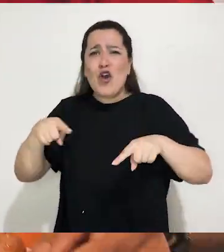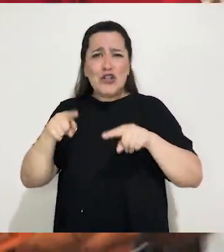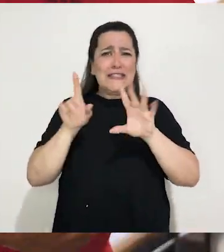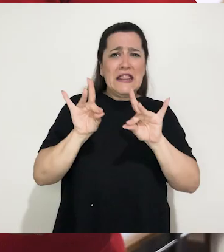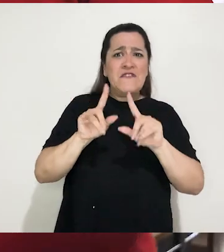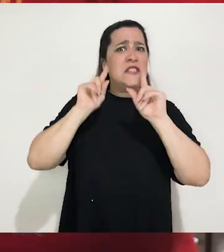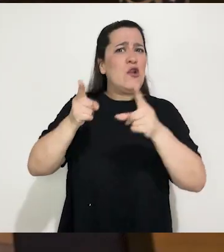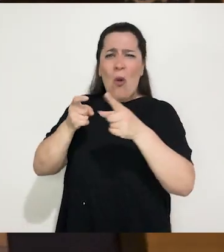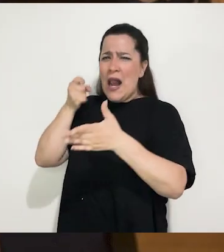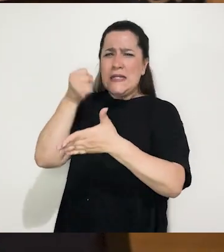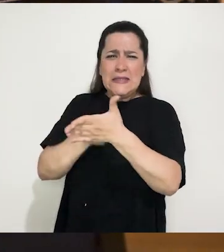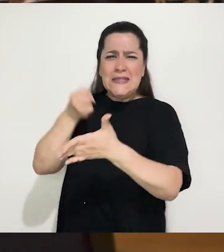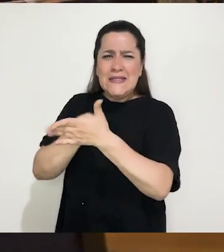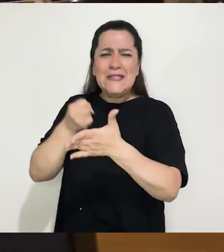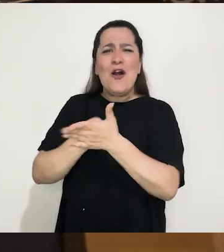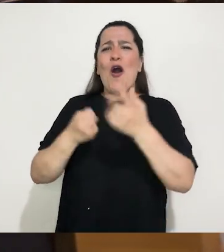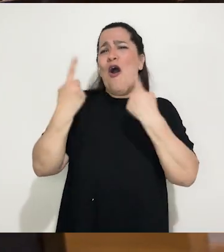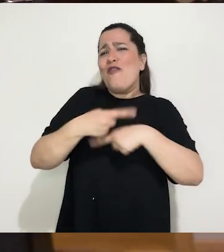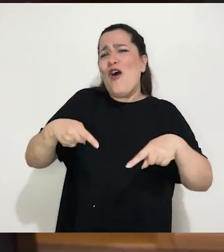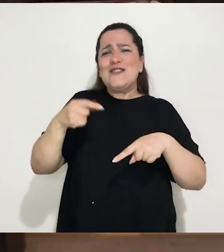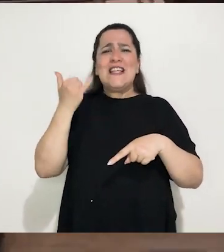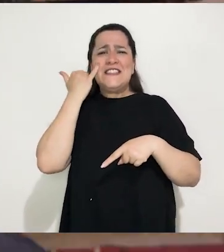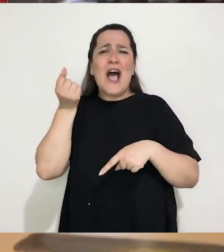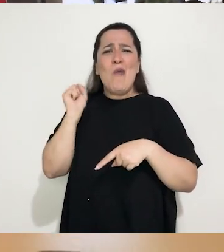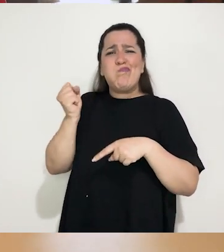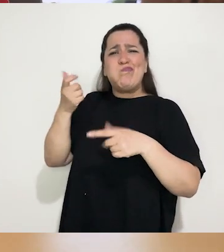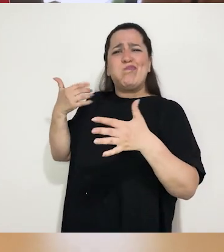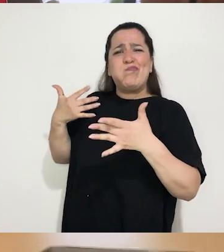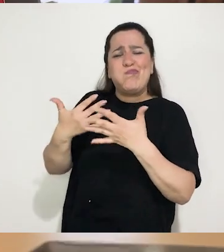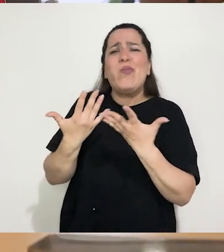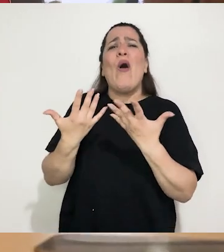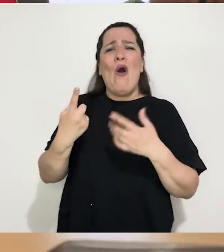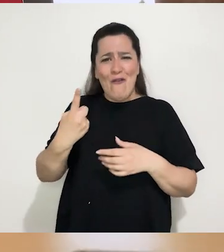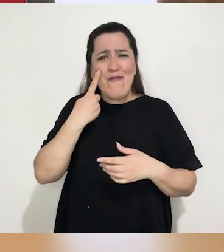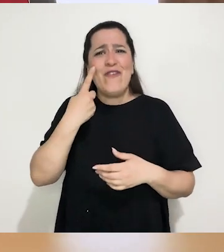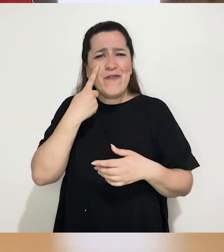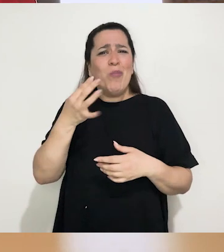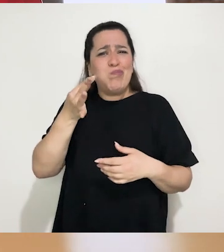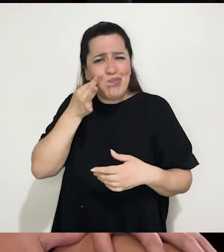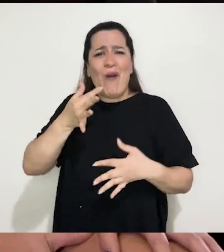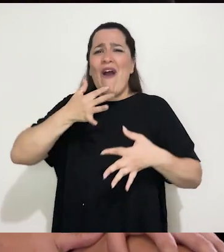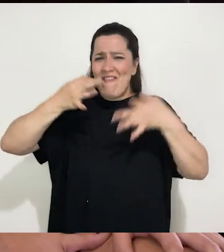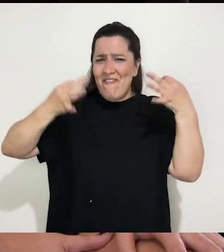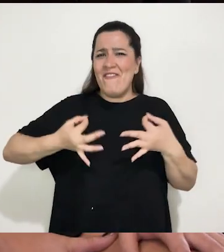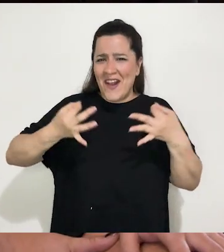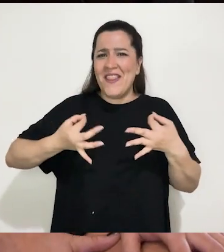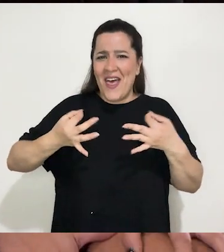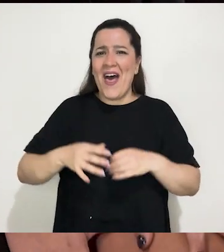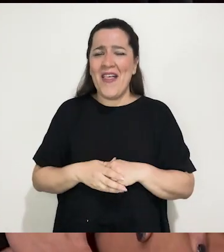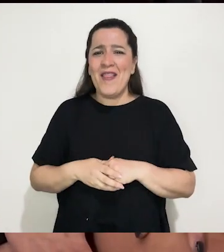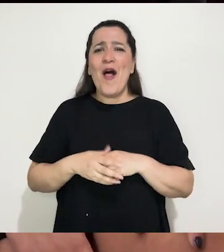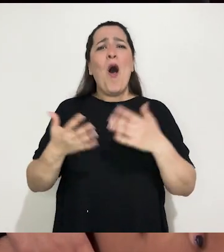Recordarte superando lo imposible y las cosas que pasamos y vivimos